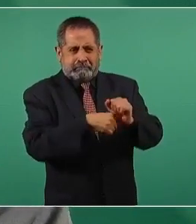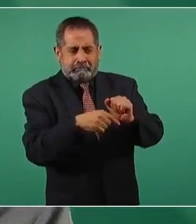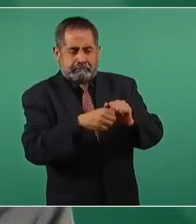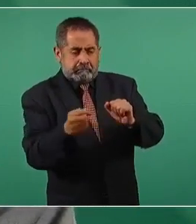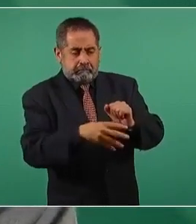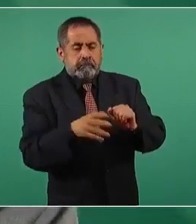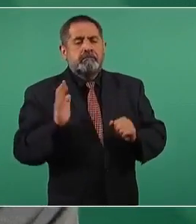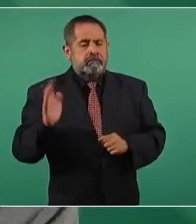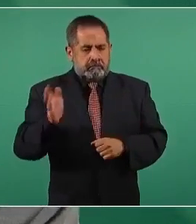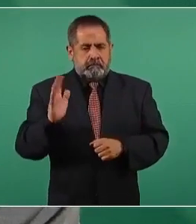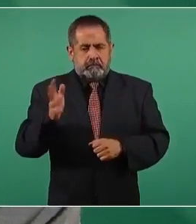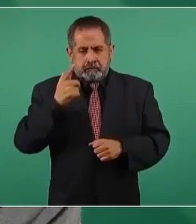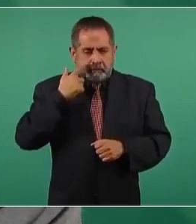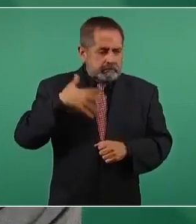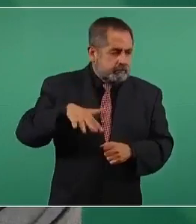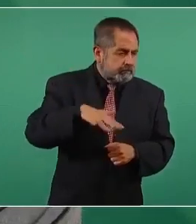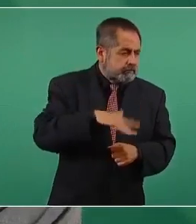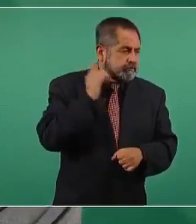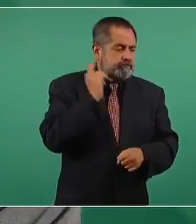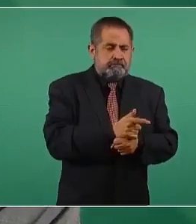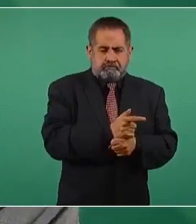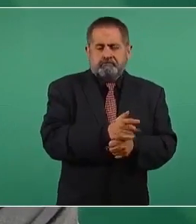Y ya están